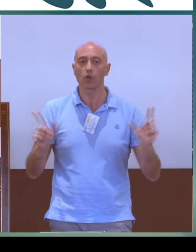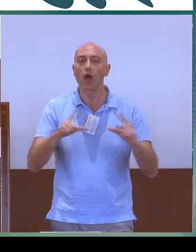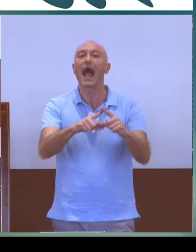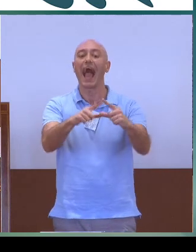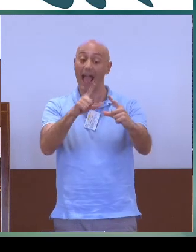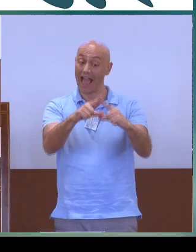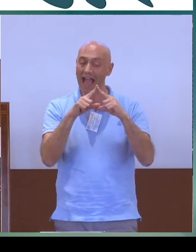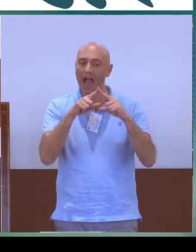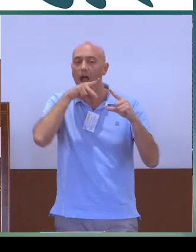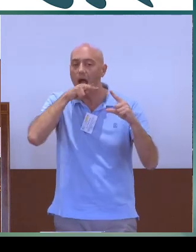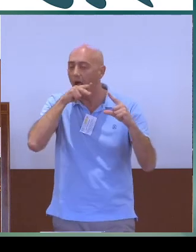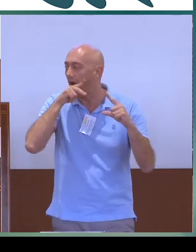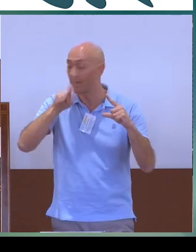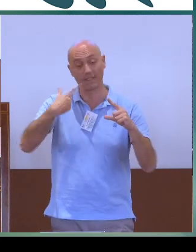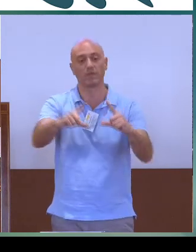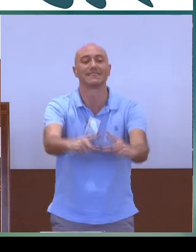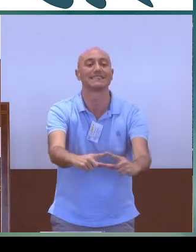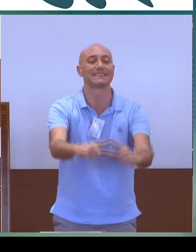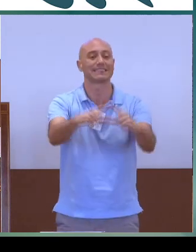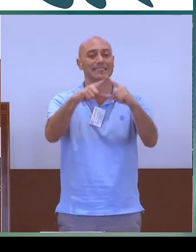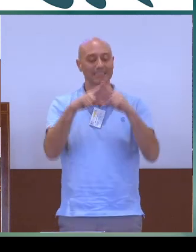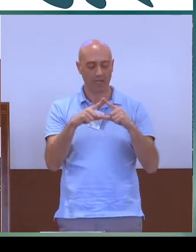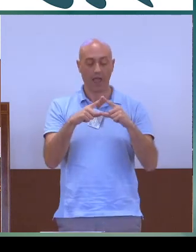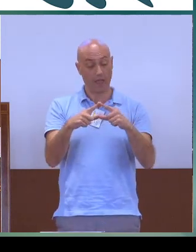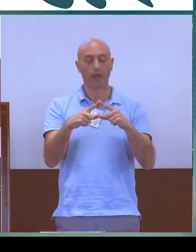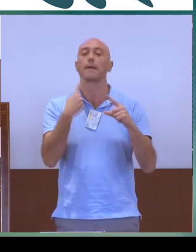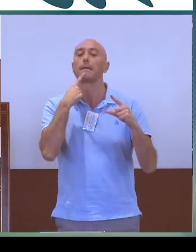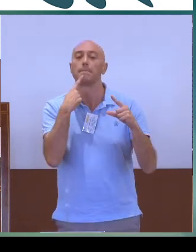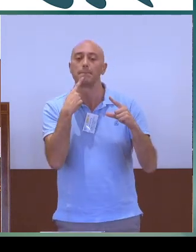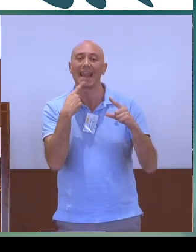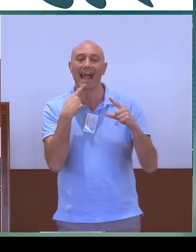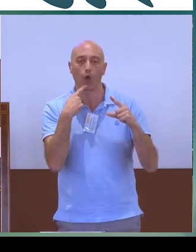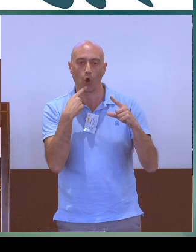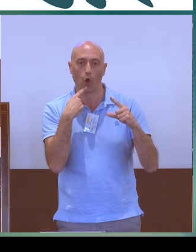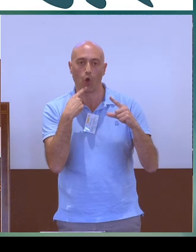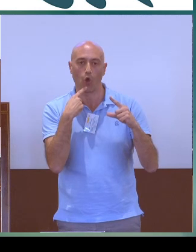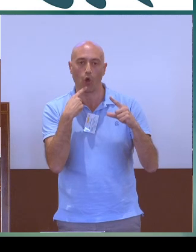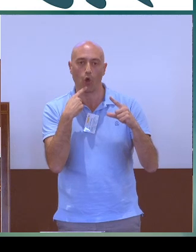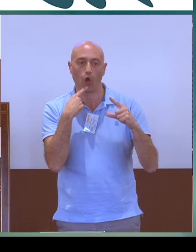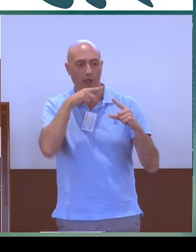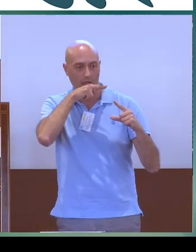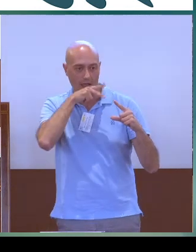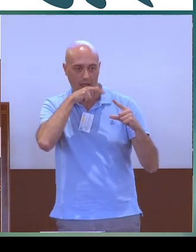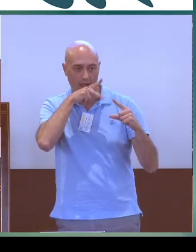seguían. También podrían permanecer en la misma lengua o podrían cambiar, aquí como muestro.